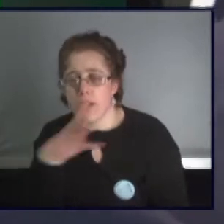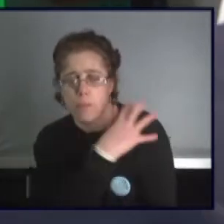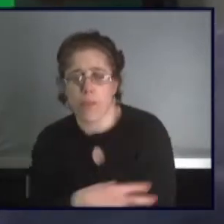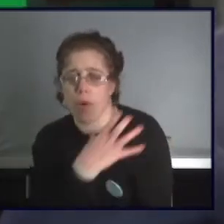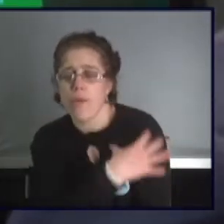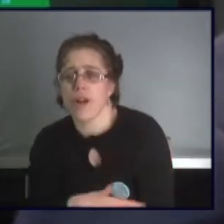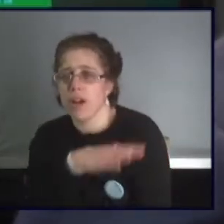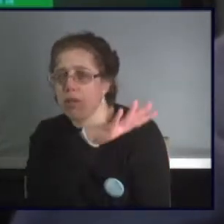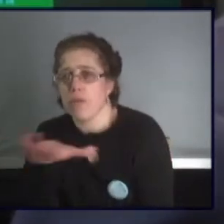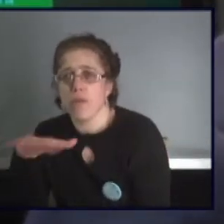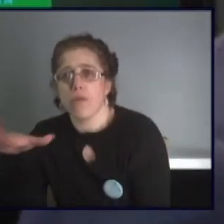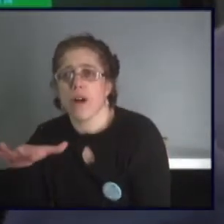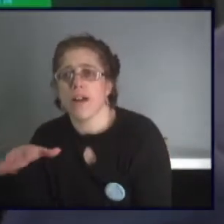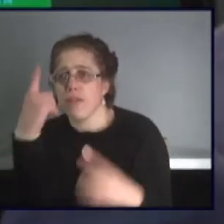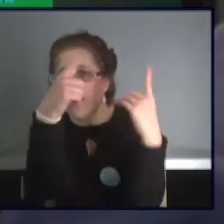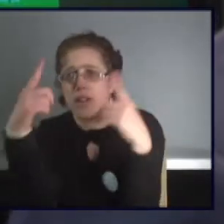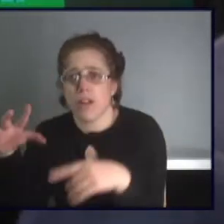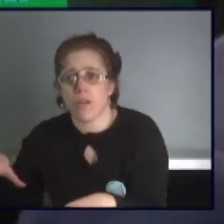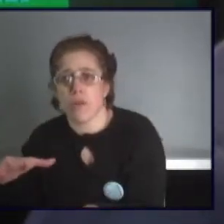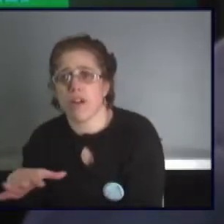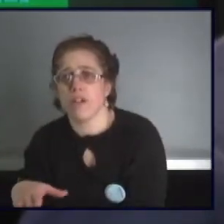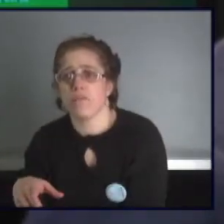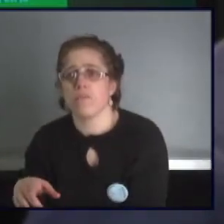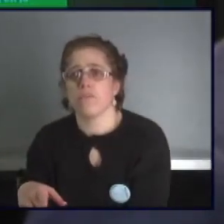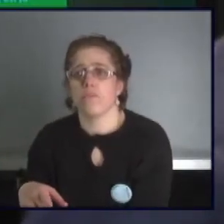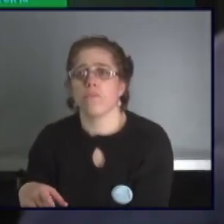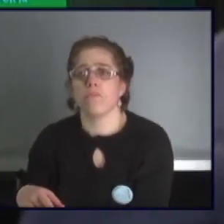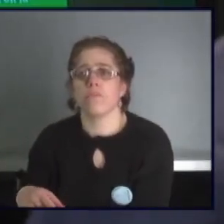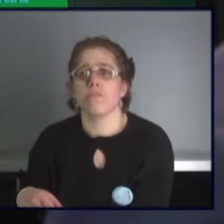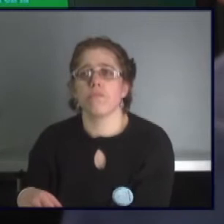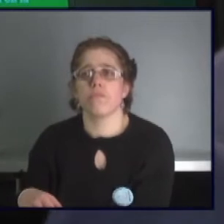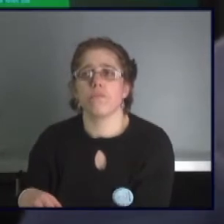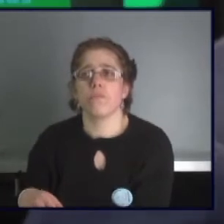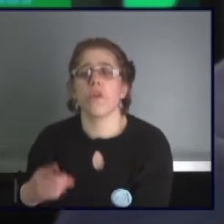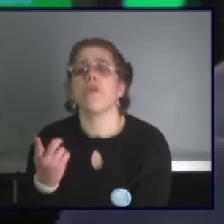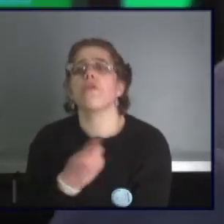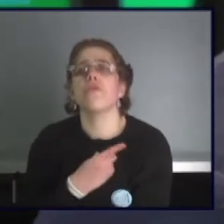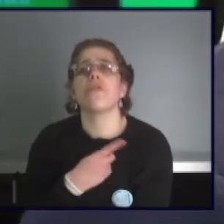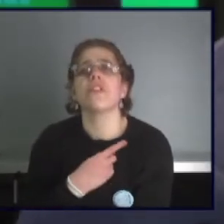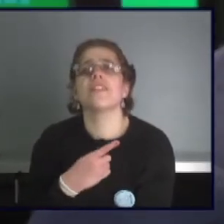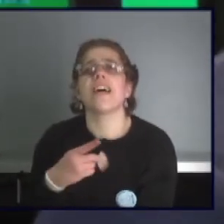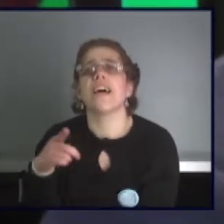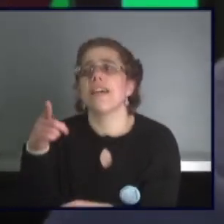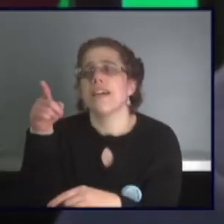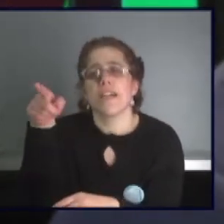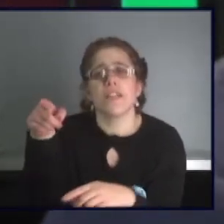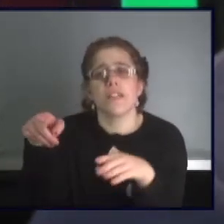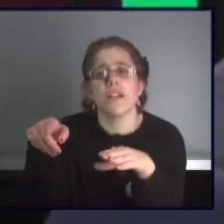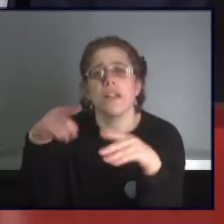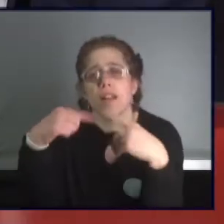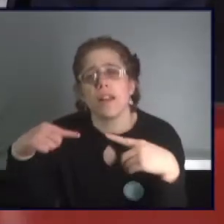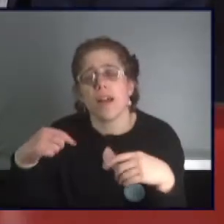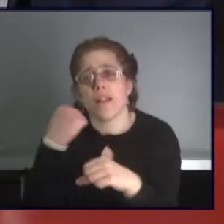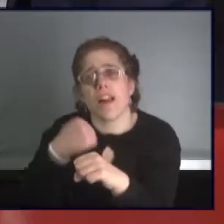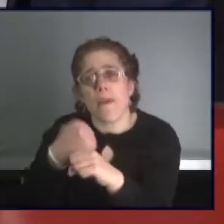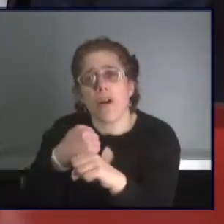sociedad otros dicen no eso es clientelismo dónde está ese punto medio que creen ustedes